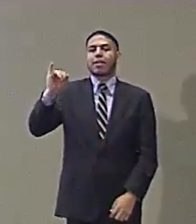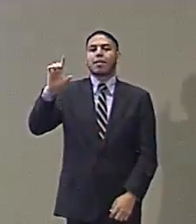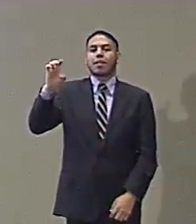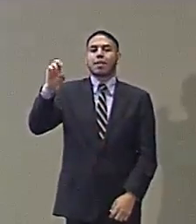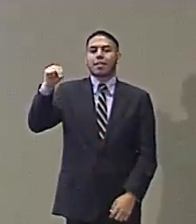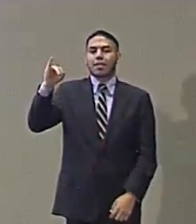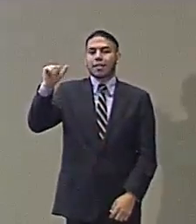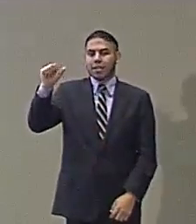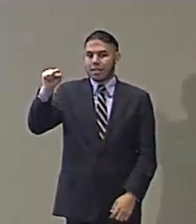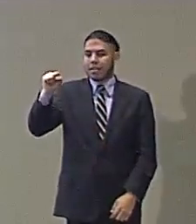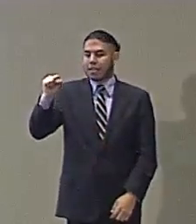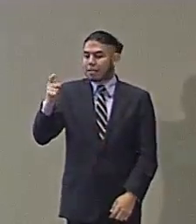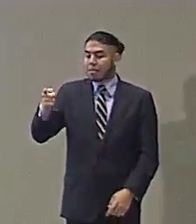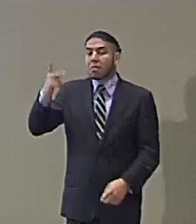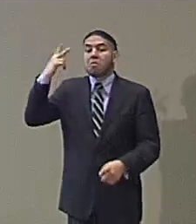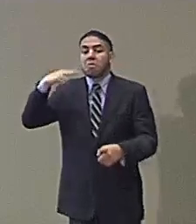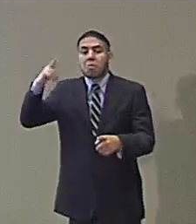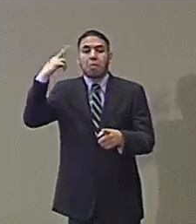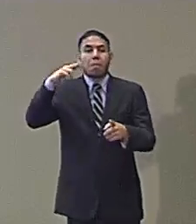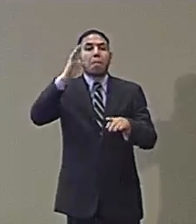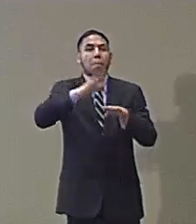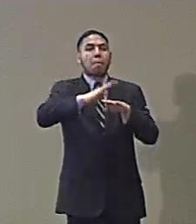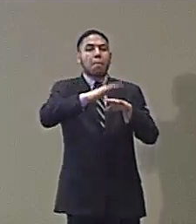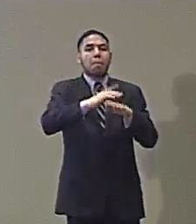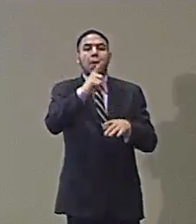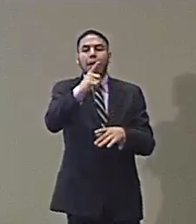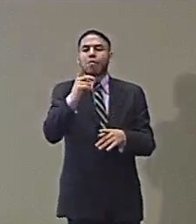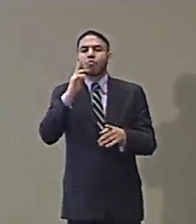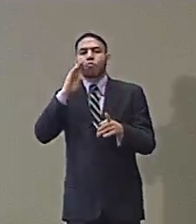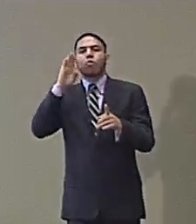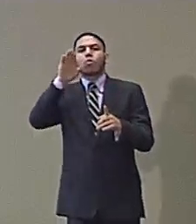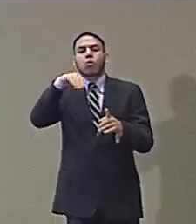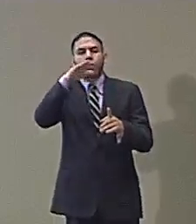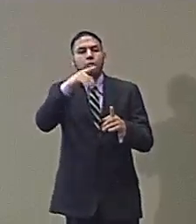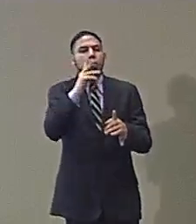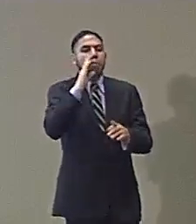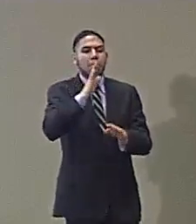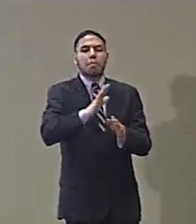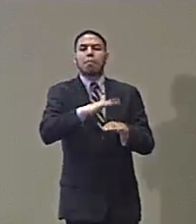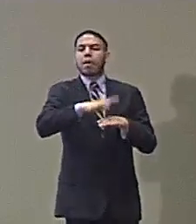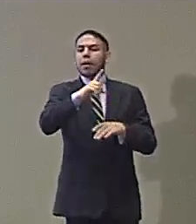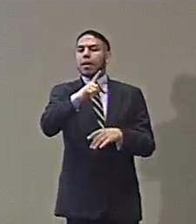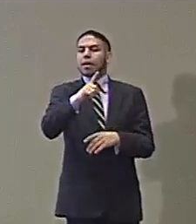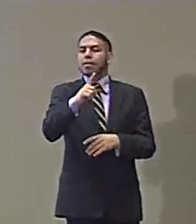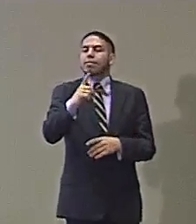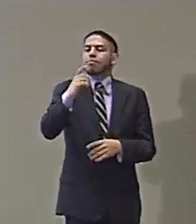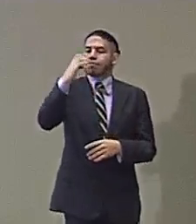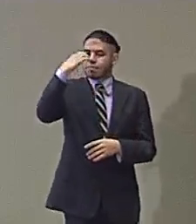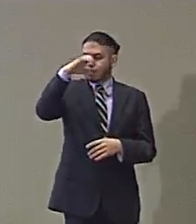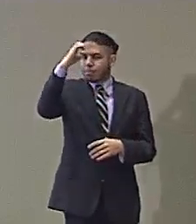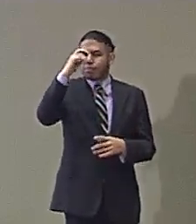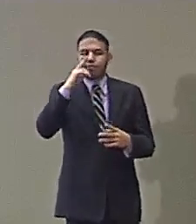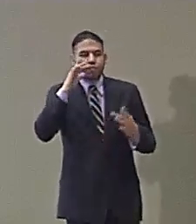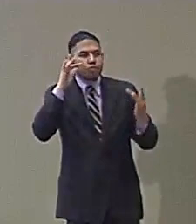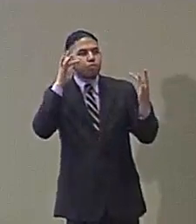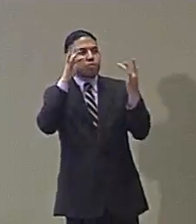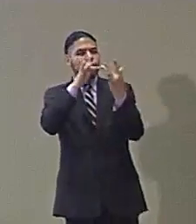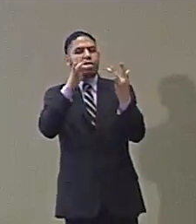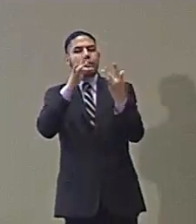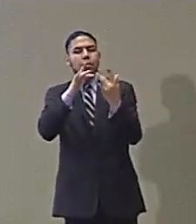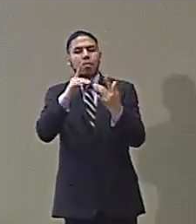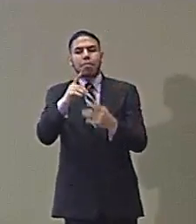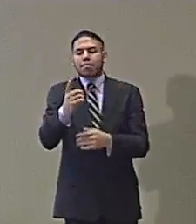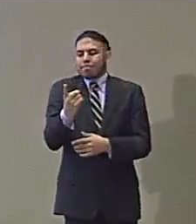más que su contraparte buscan más las experiencias y la colección de experiencias que la seguridad de un